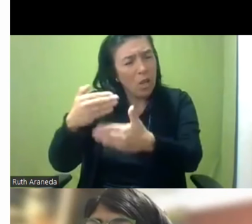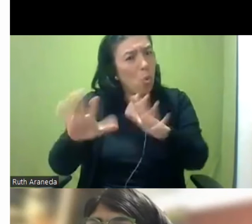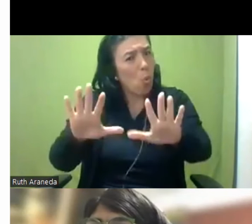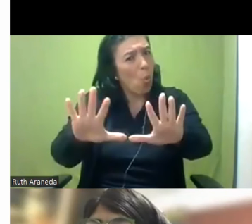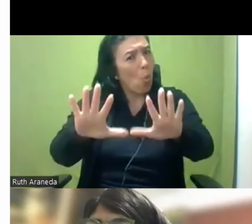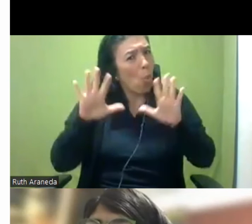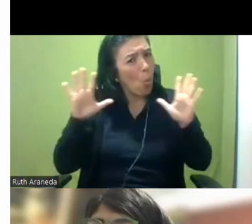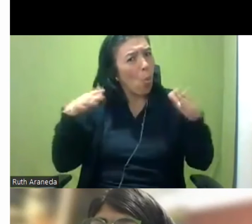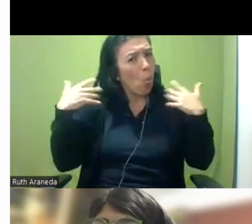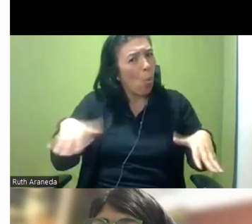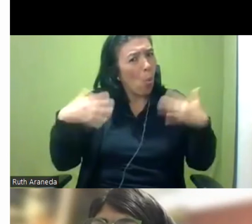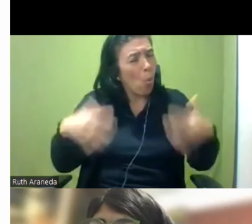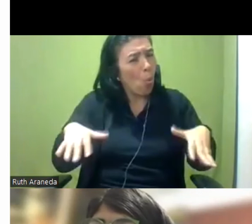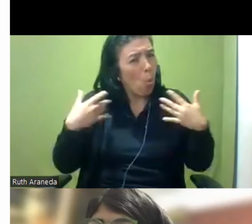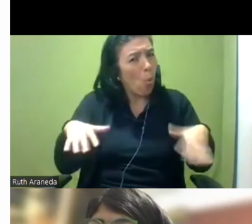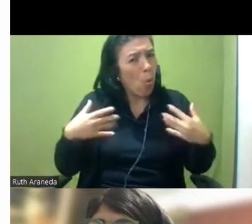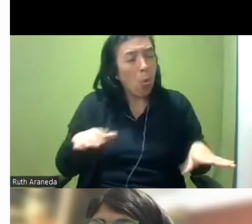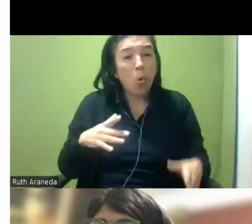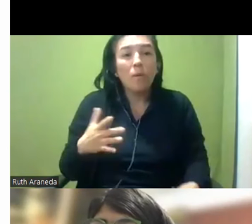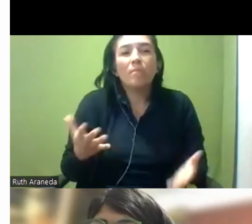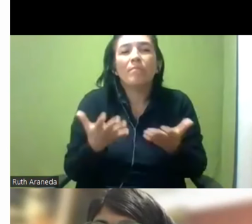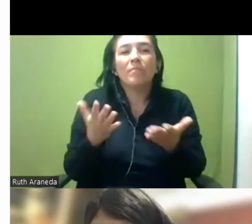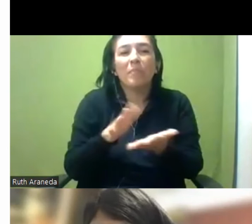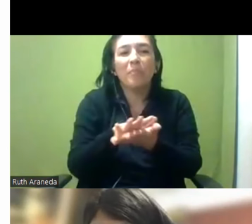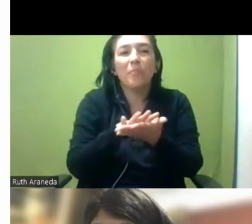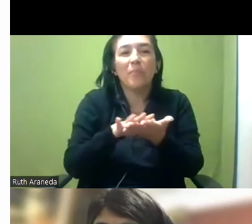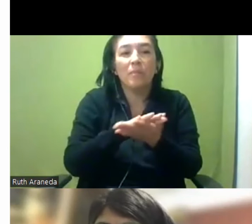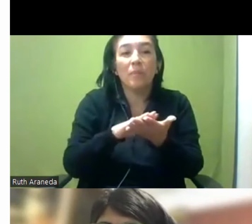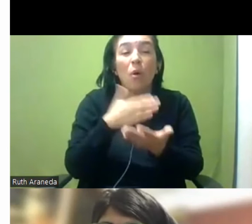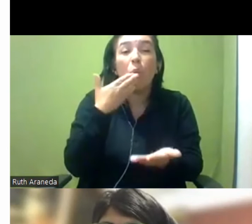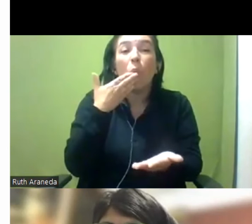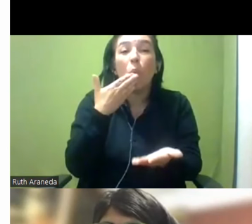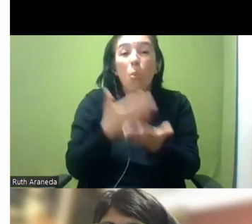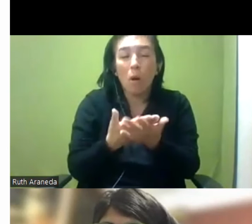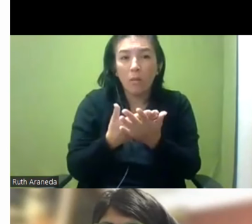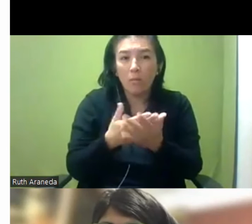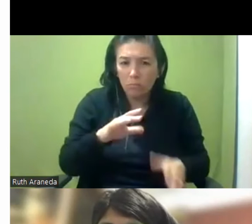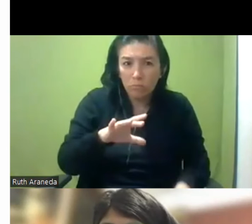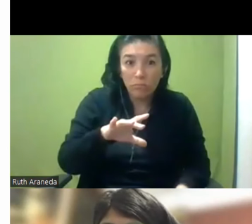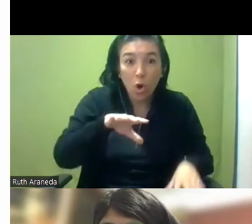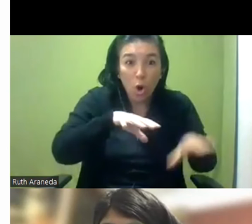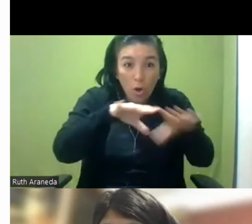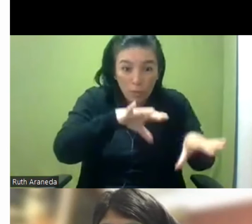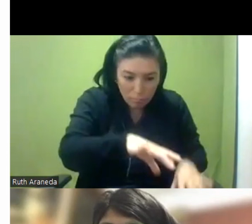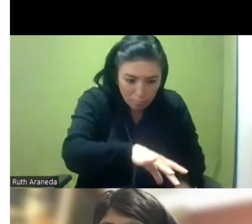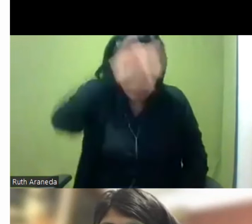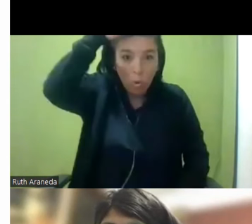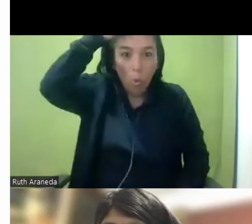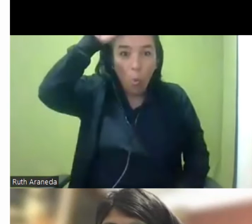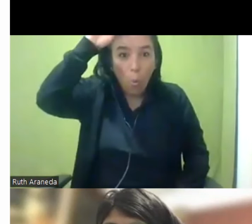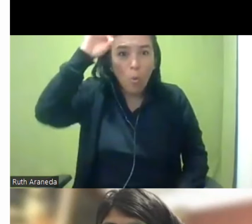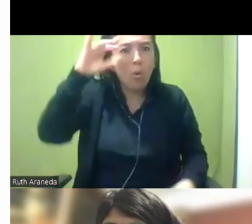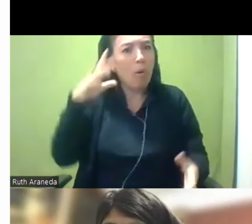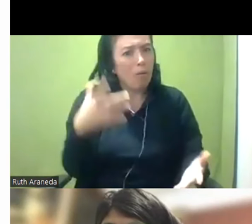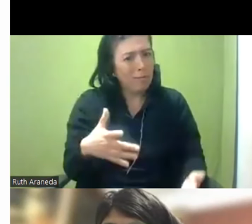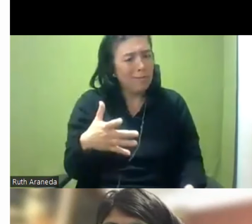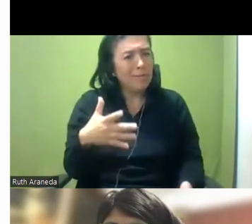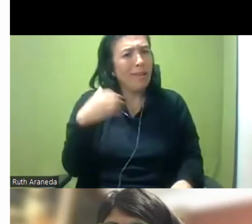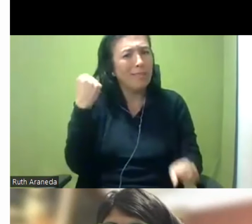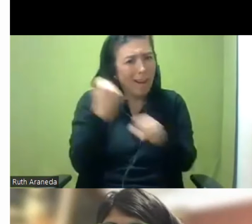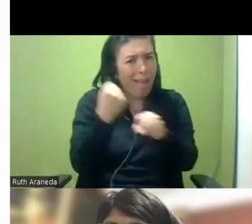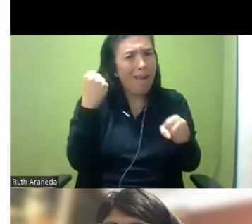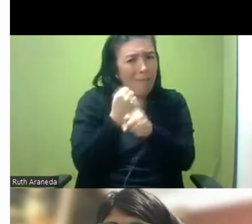maravilloso entre cuando se encuentra, ¿cierto?, un hallazgo, todo el trabajo arqueológico